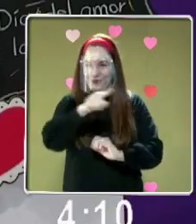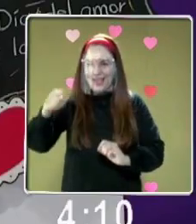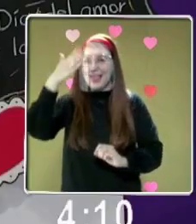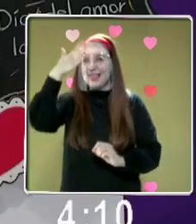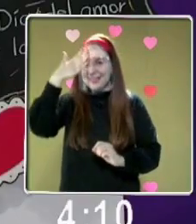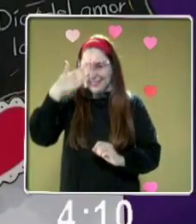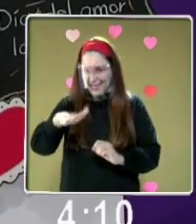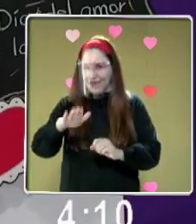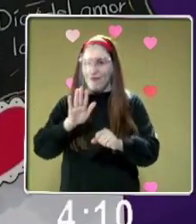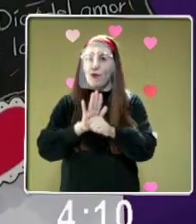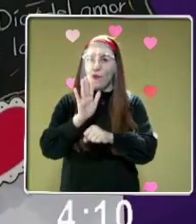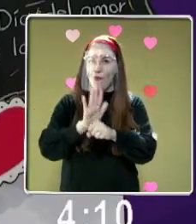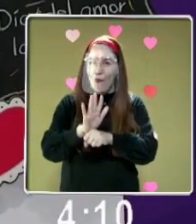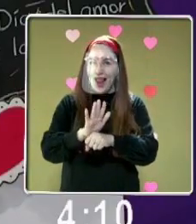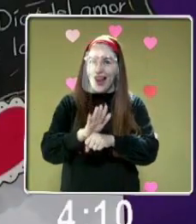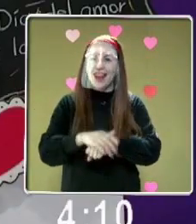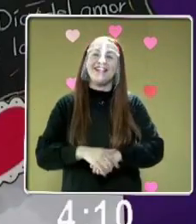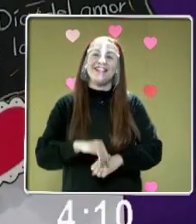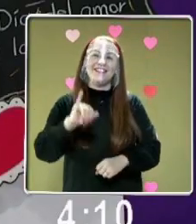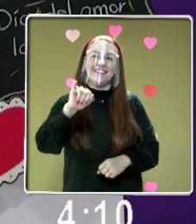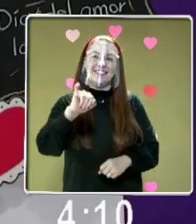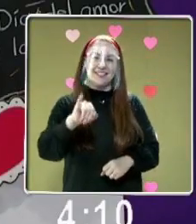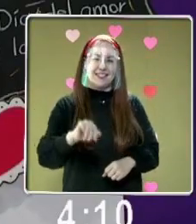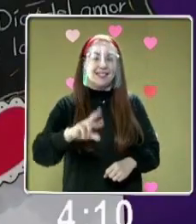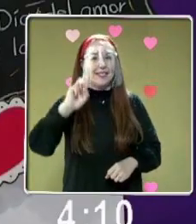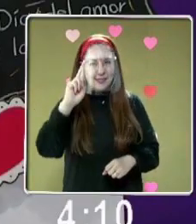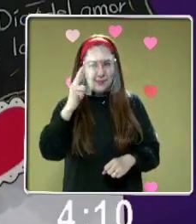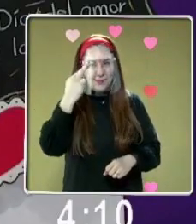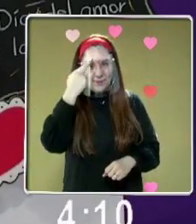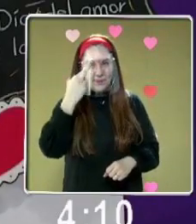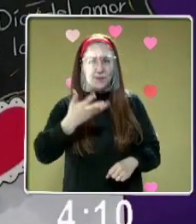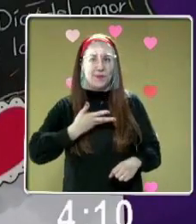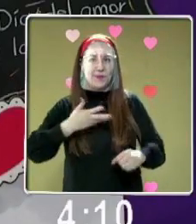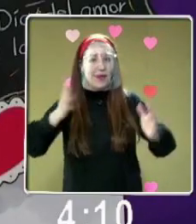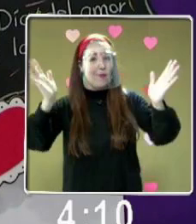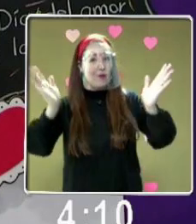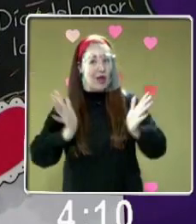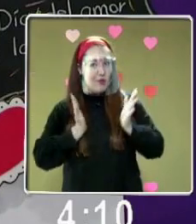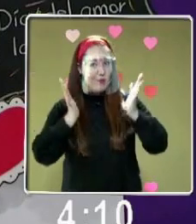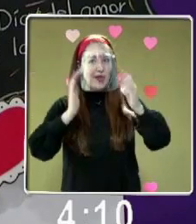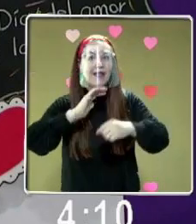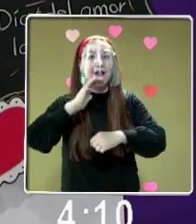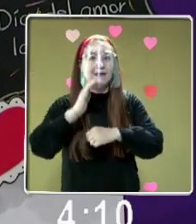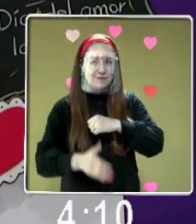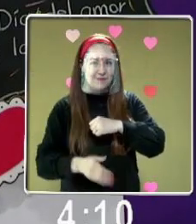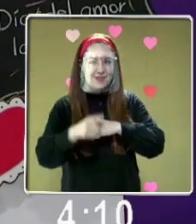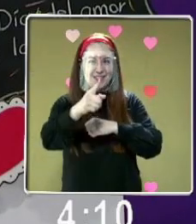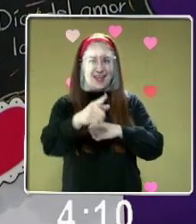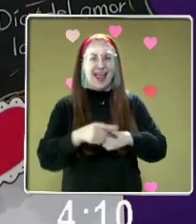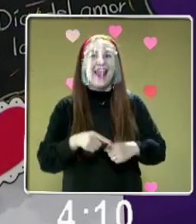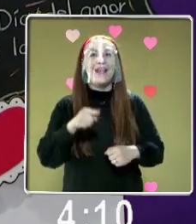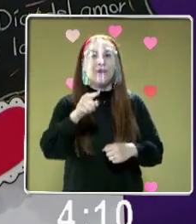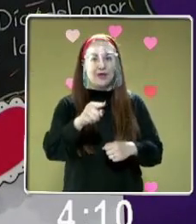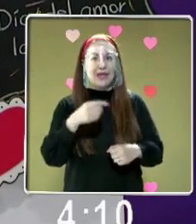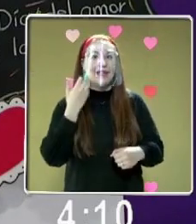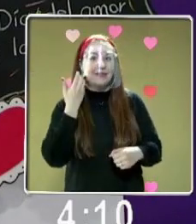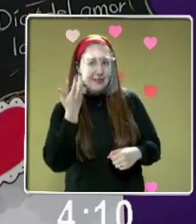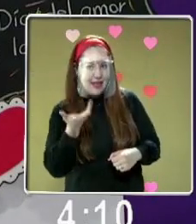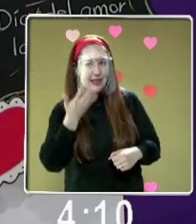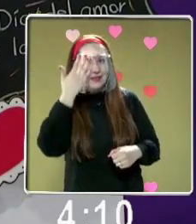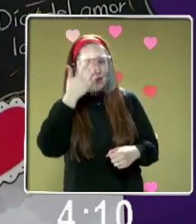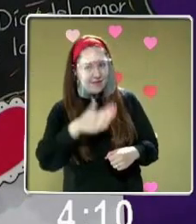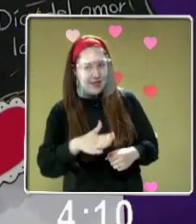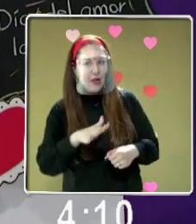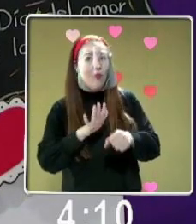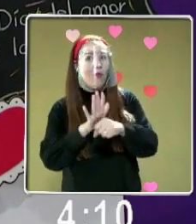maestra? Exactamente, pero bueno, recuerdan que les tenemos una sorpresa al final de todo este programa, entonces si quieres saber de qué se trata,